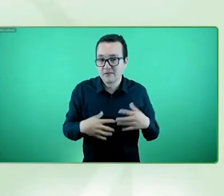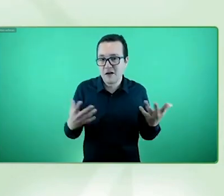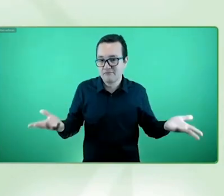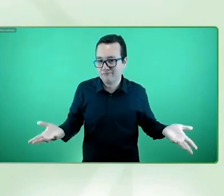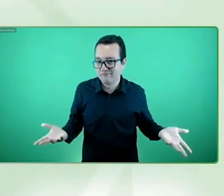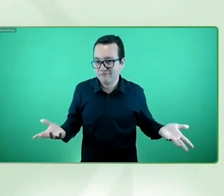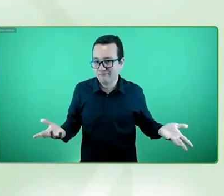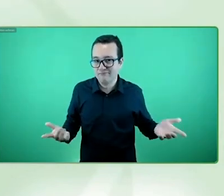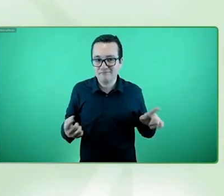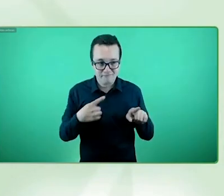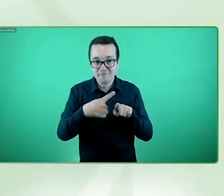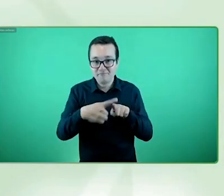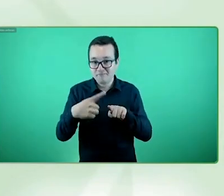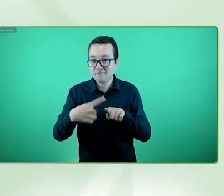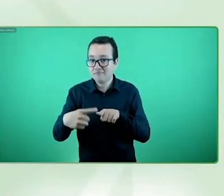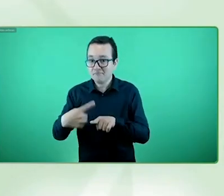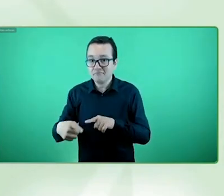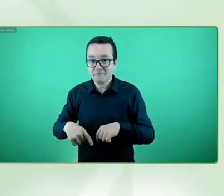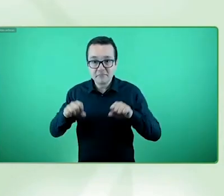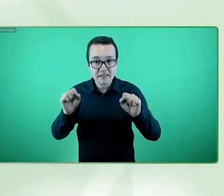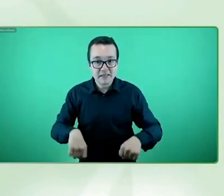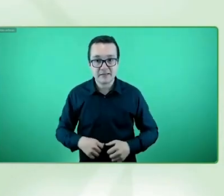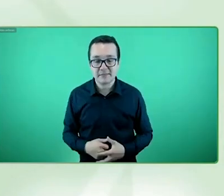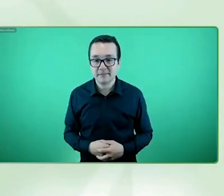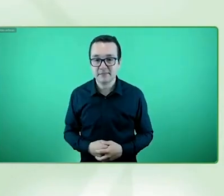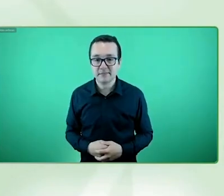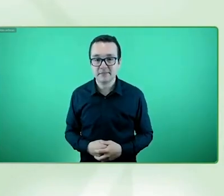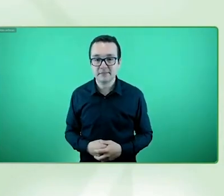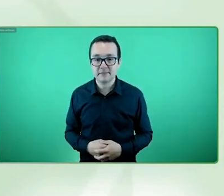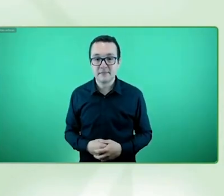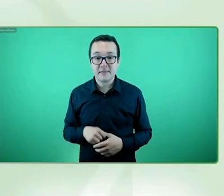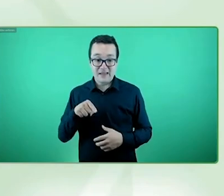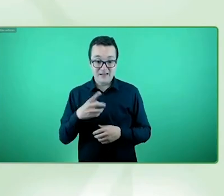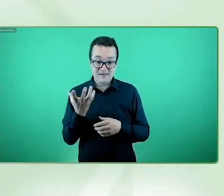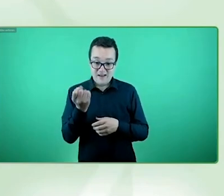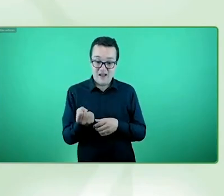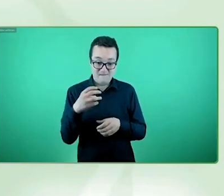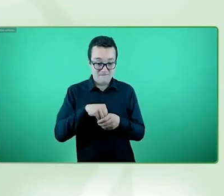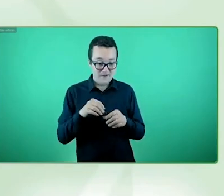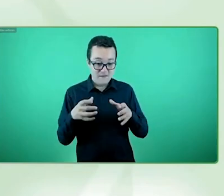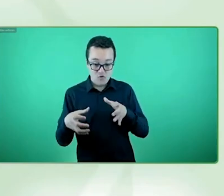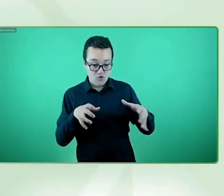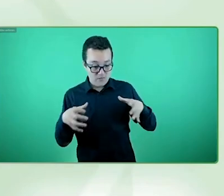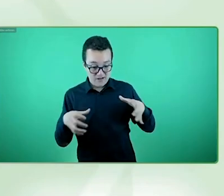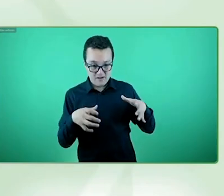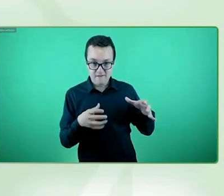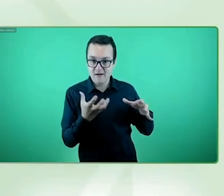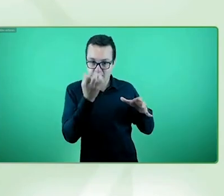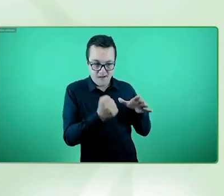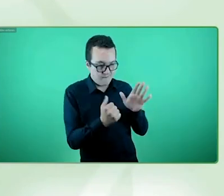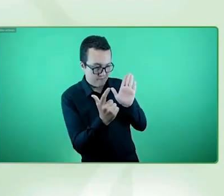con esta plataforma, con personalidad jurídica, ellos podrían, por ejemplo, ofrecer de manera